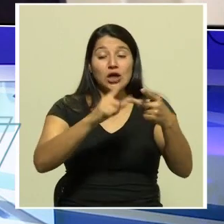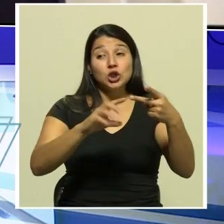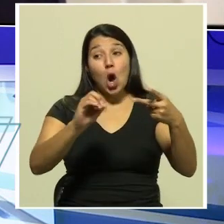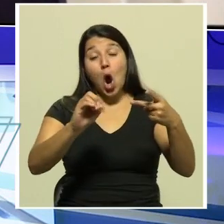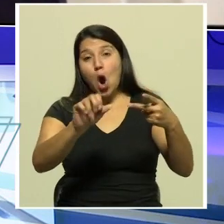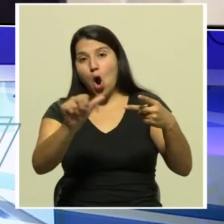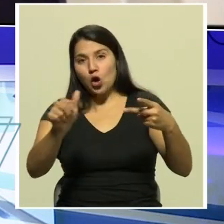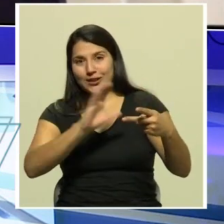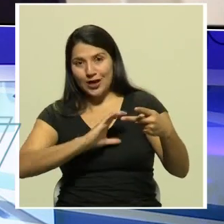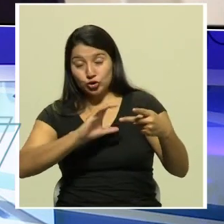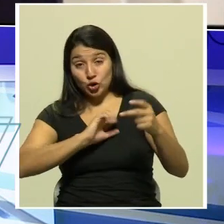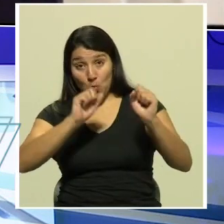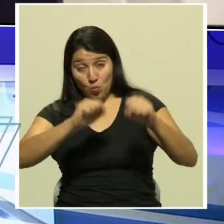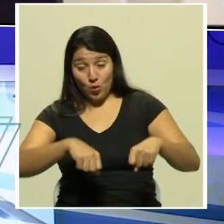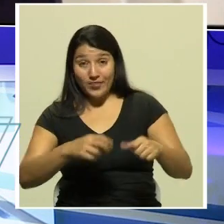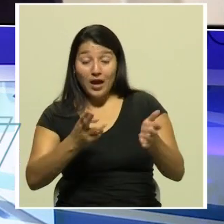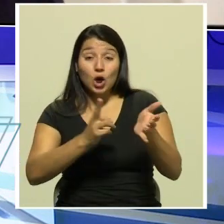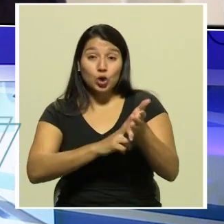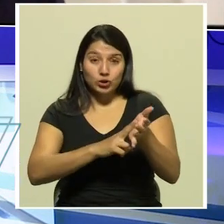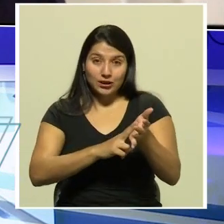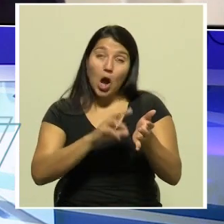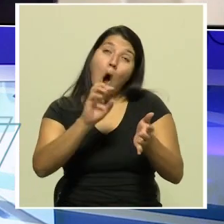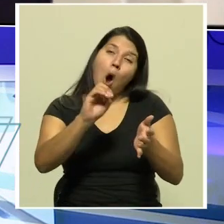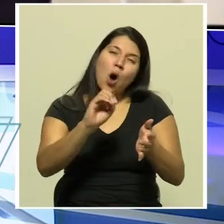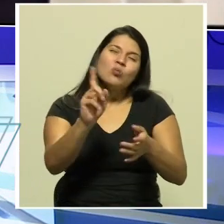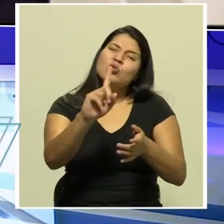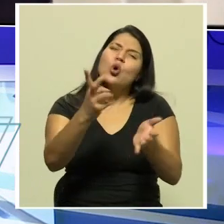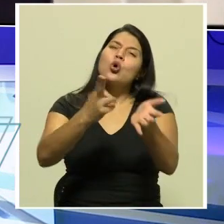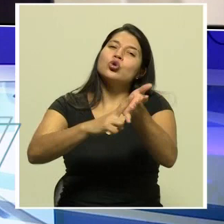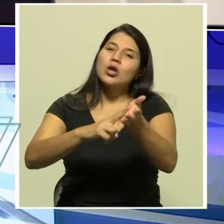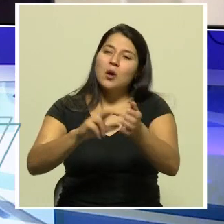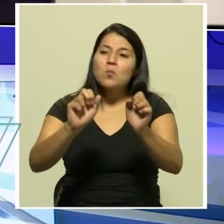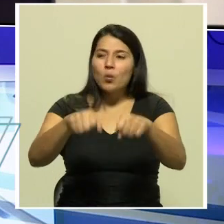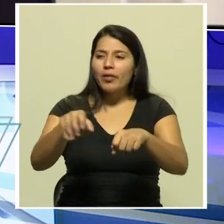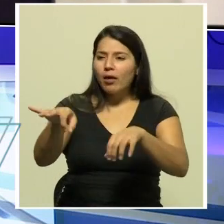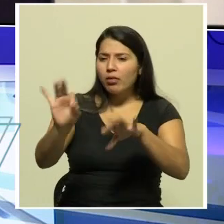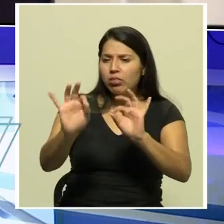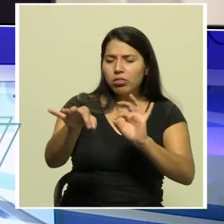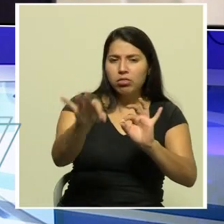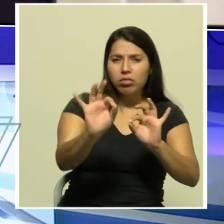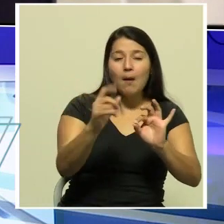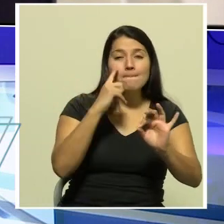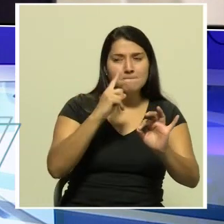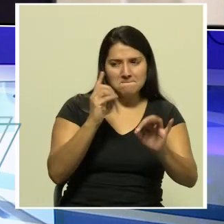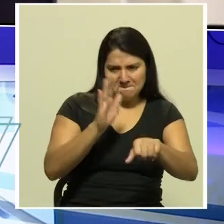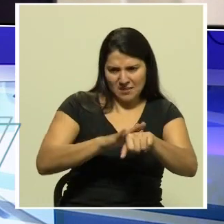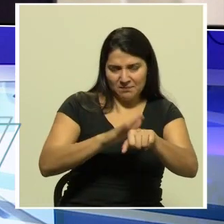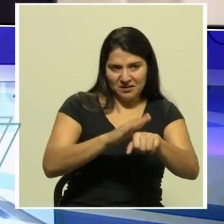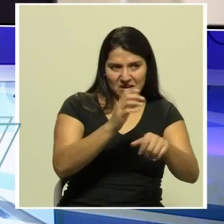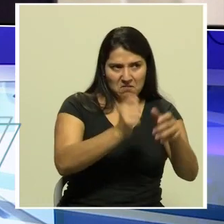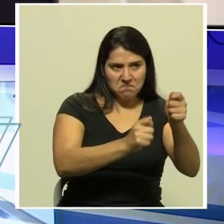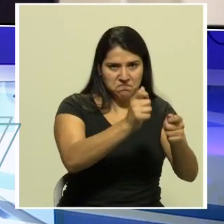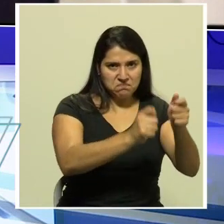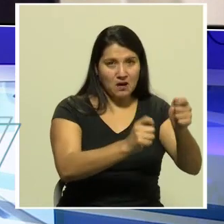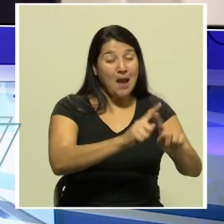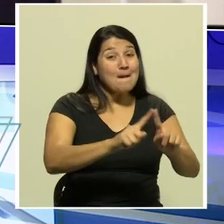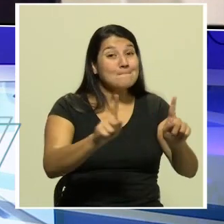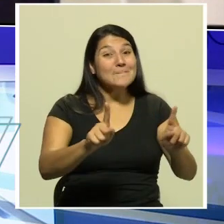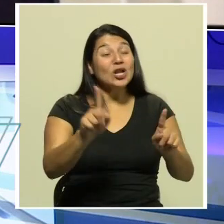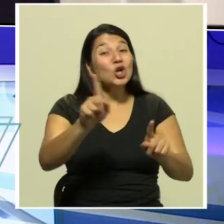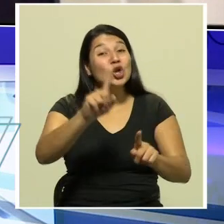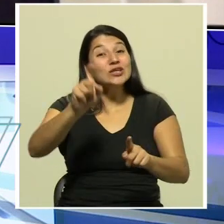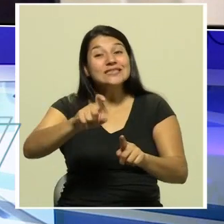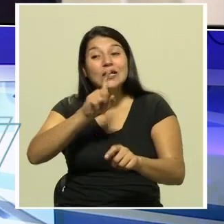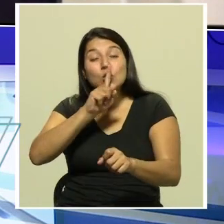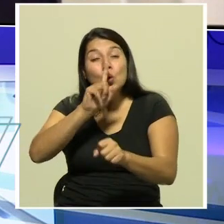condiciones se reclutaran para la cosecha del café, pero además que se hiciera sin todos los requerimientos